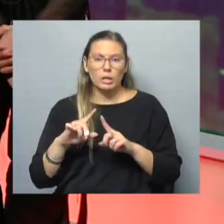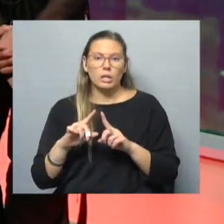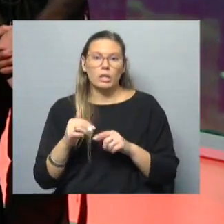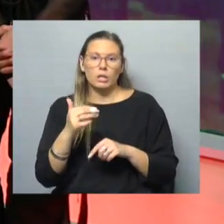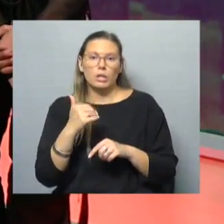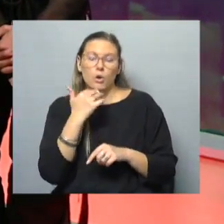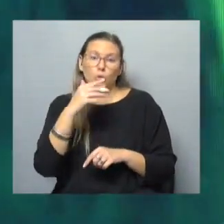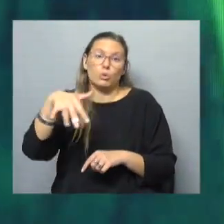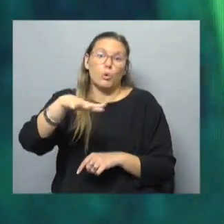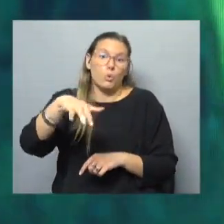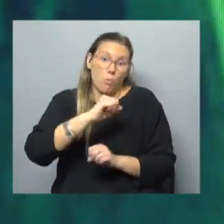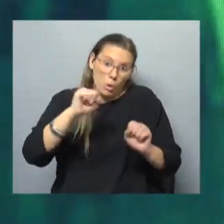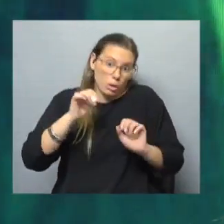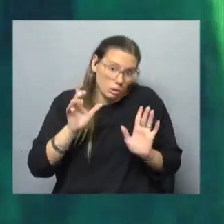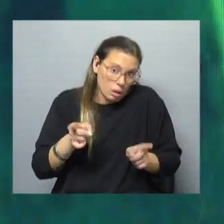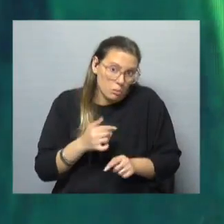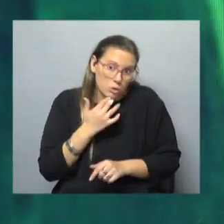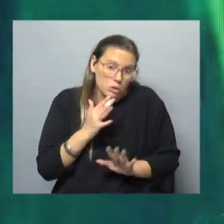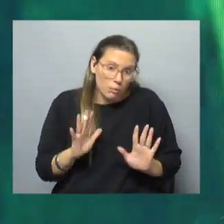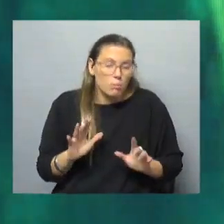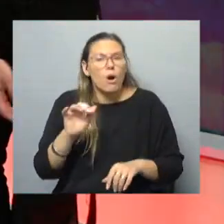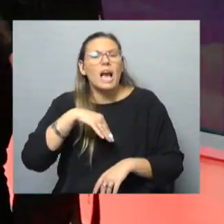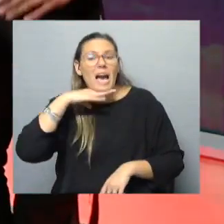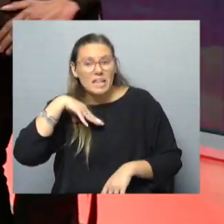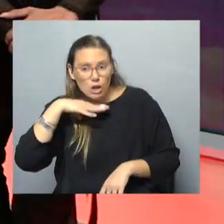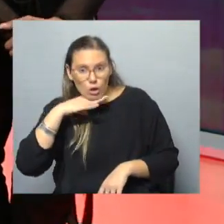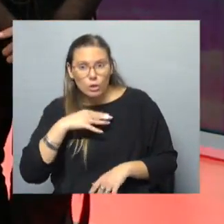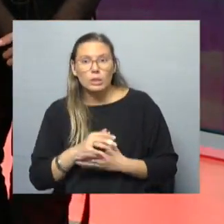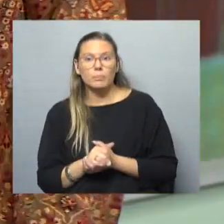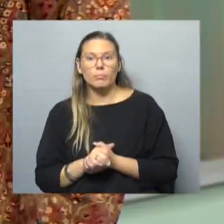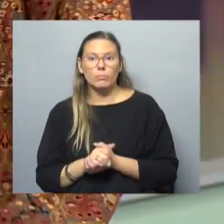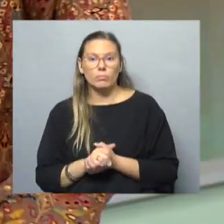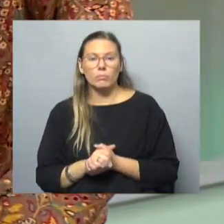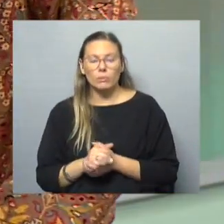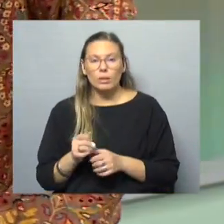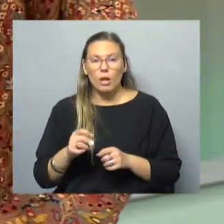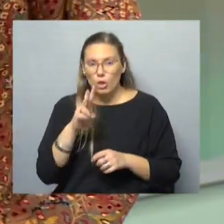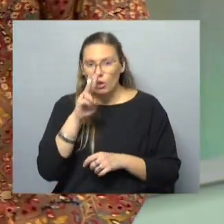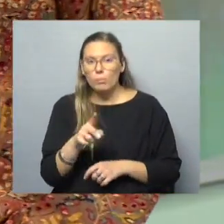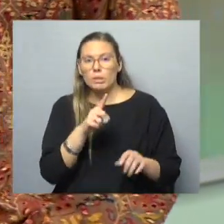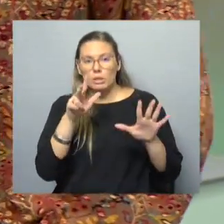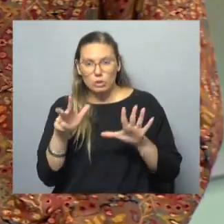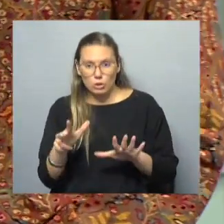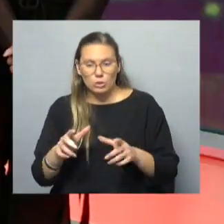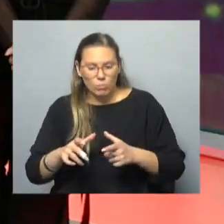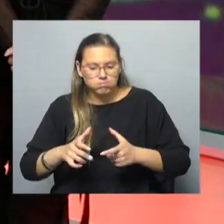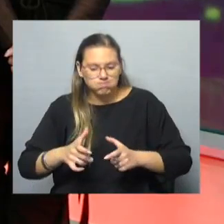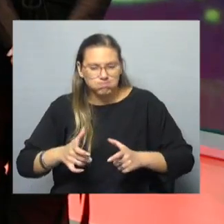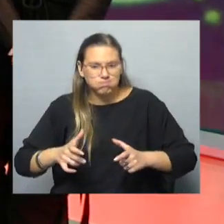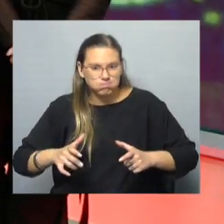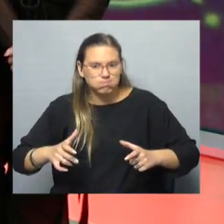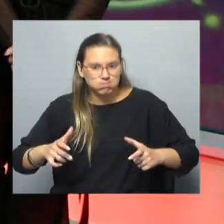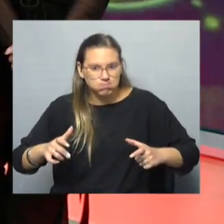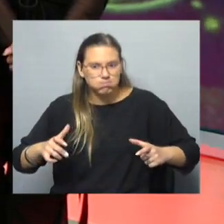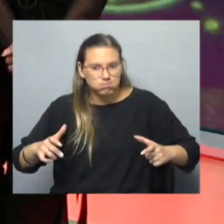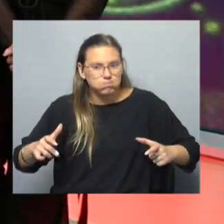en otros lugares que pueda haber, o sea, es algo que se ha esparcido. Canelones. O sea, viene creciendo desde 2018. Que viene creciendo. Viene